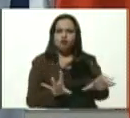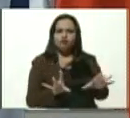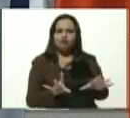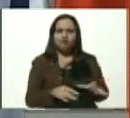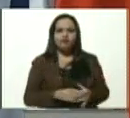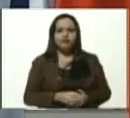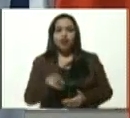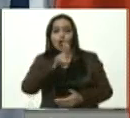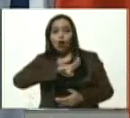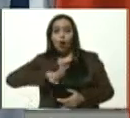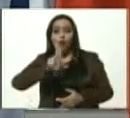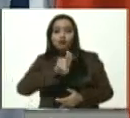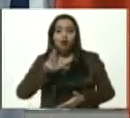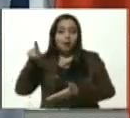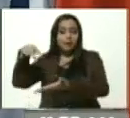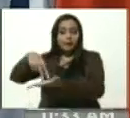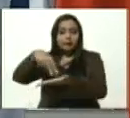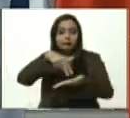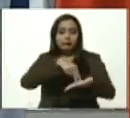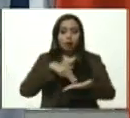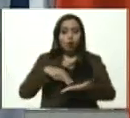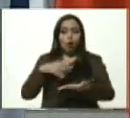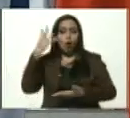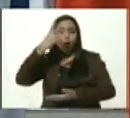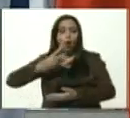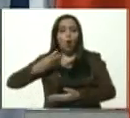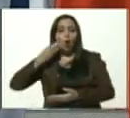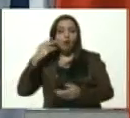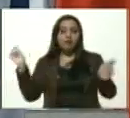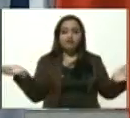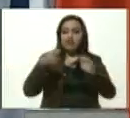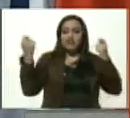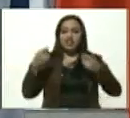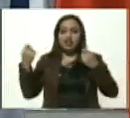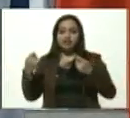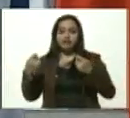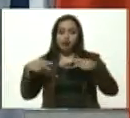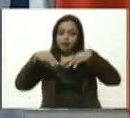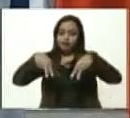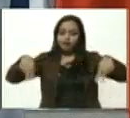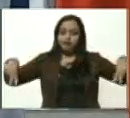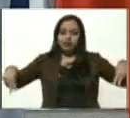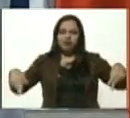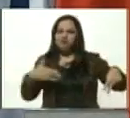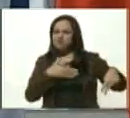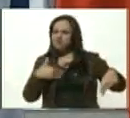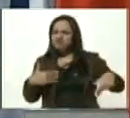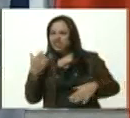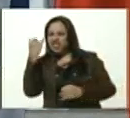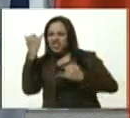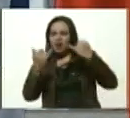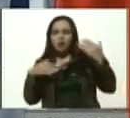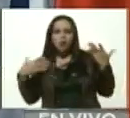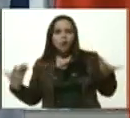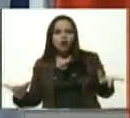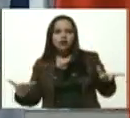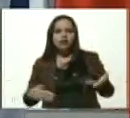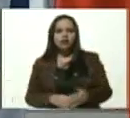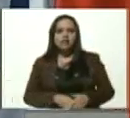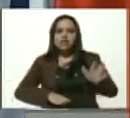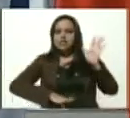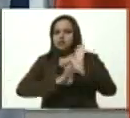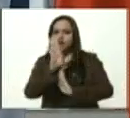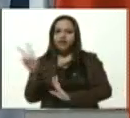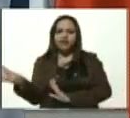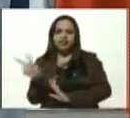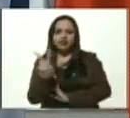el uso de manifestantes violentos, jóvenes, para prácticamente desarrollar en